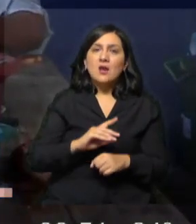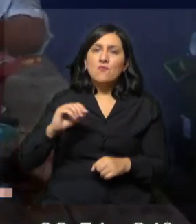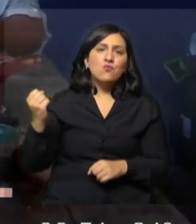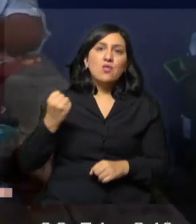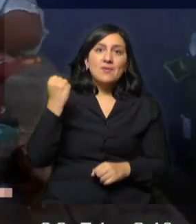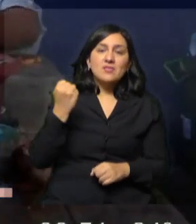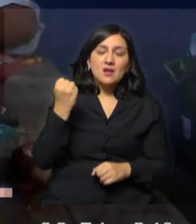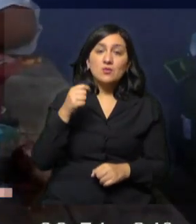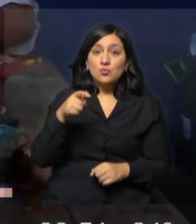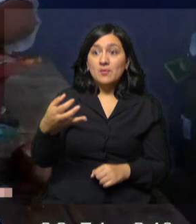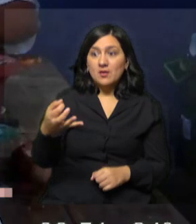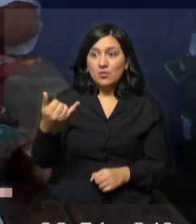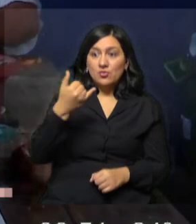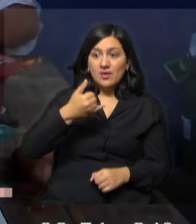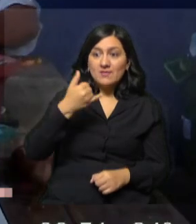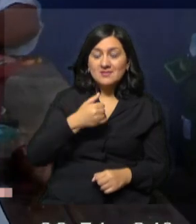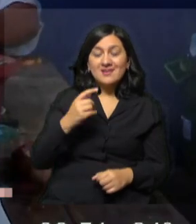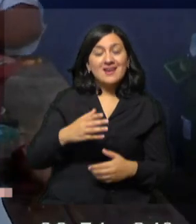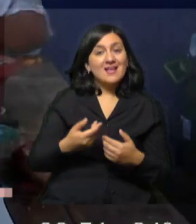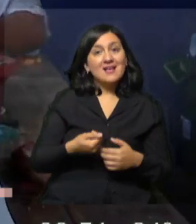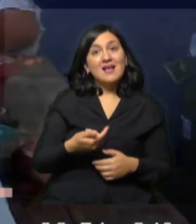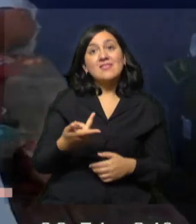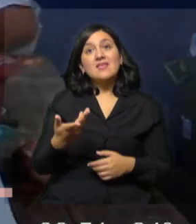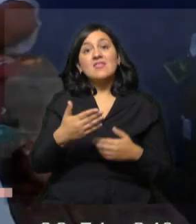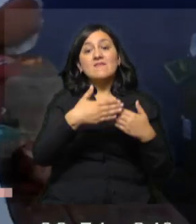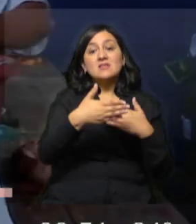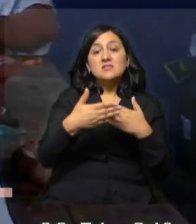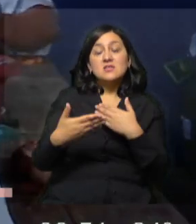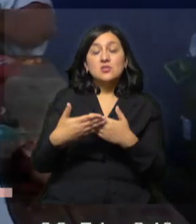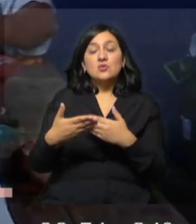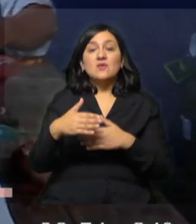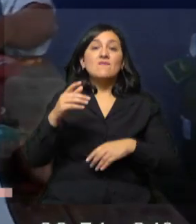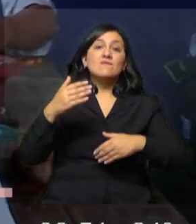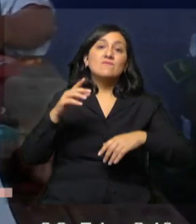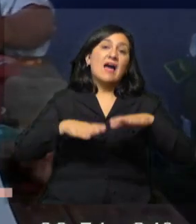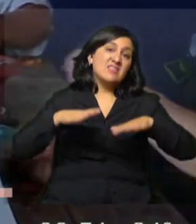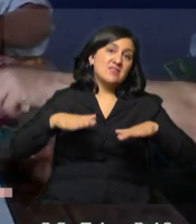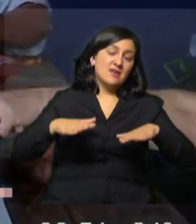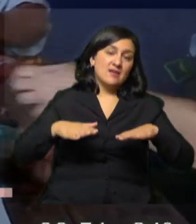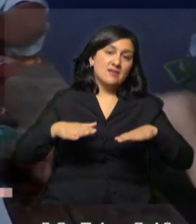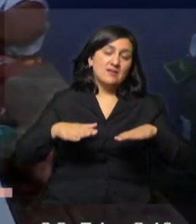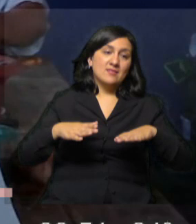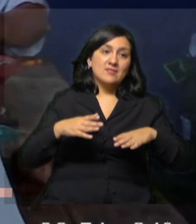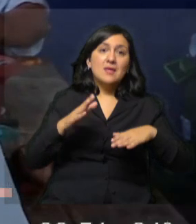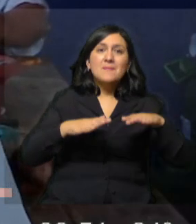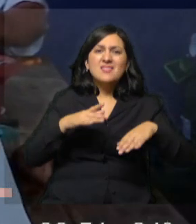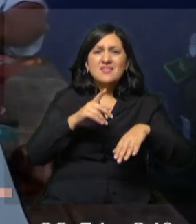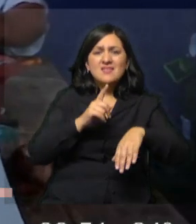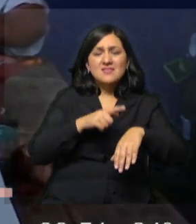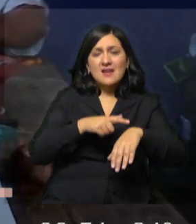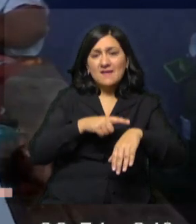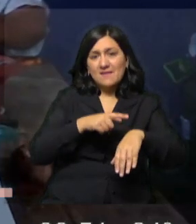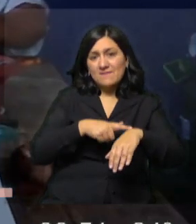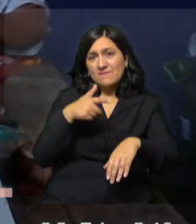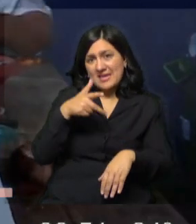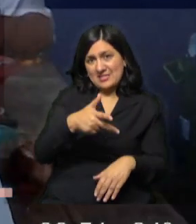tienen. Vos me contabas también que la cantidad de vecinos va variando de acuerdo a qué etapa del mes estamos. Sí, eso es una constante que se dio en todas las ollas de